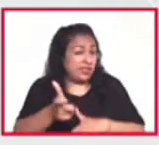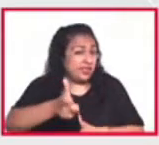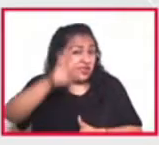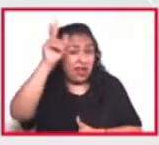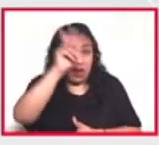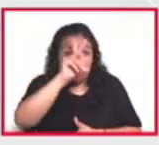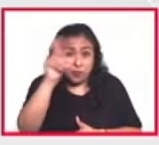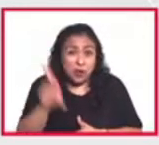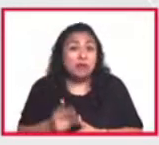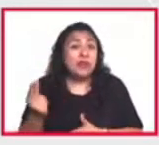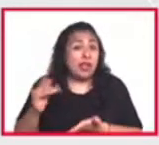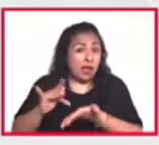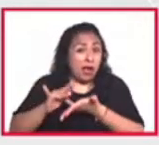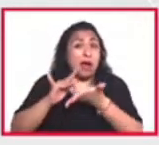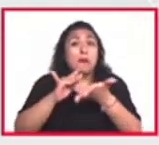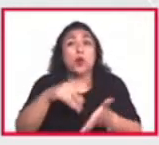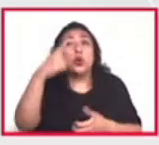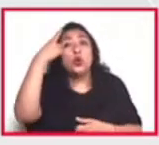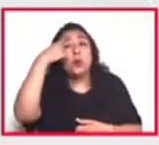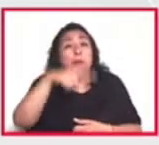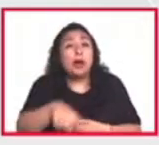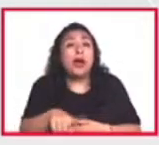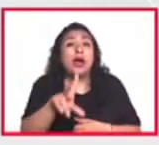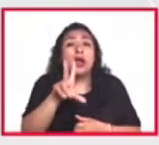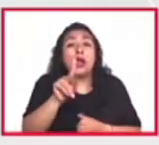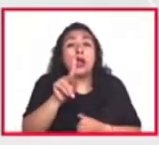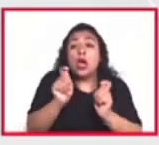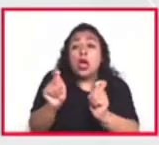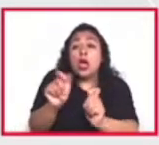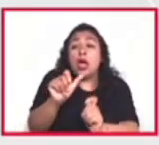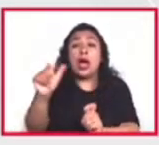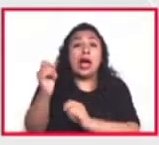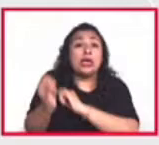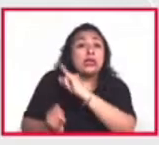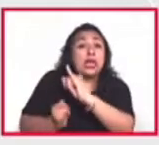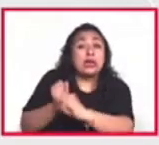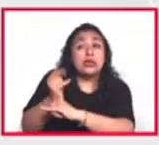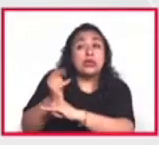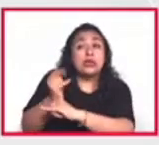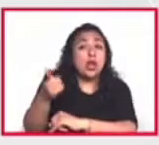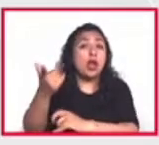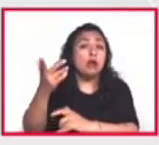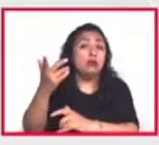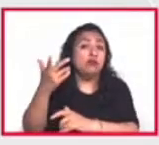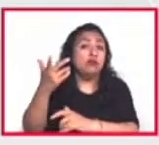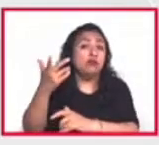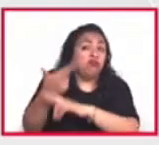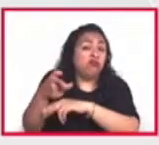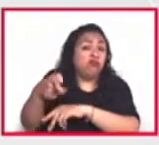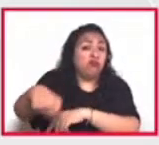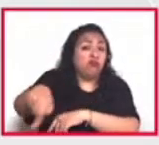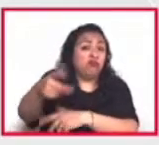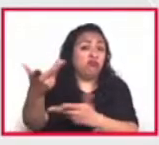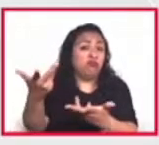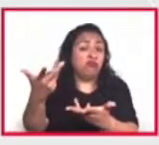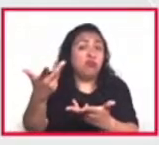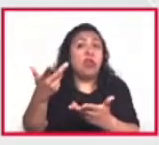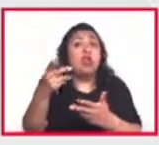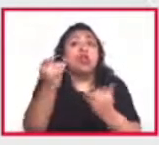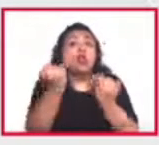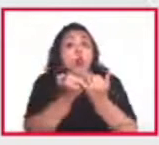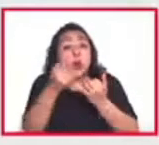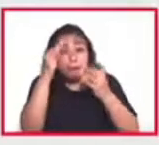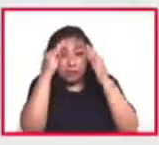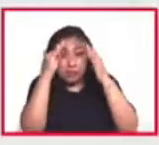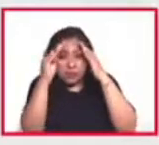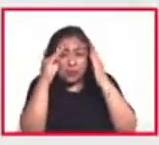apoyo para no quedar en manos de los mercados internacionales y que haya también una reflexión y un apoyo